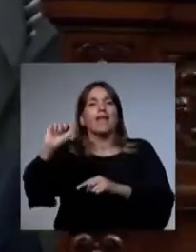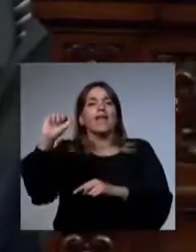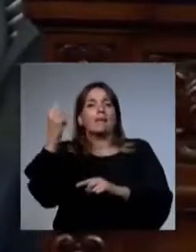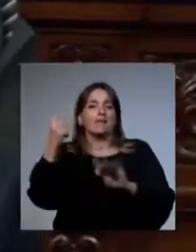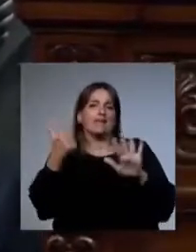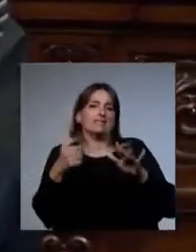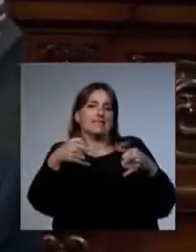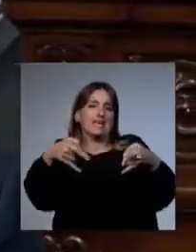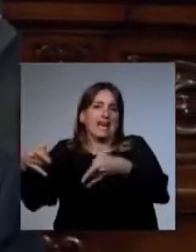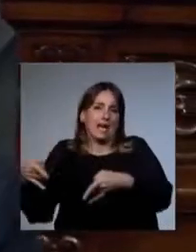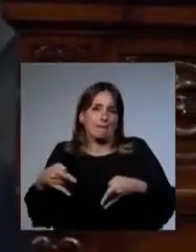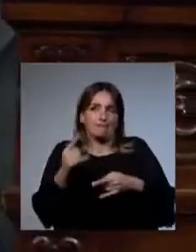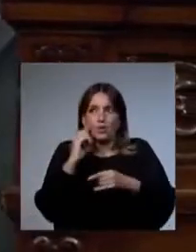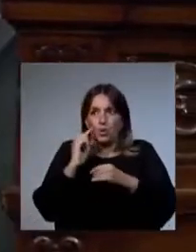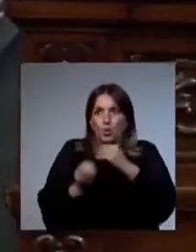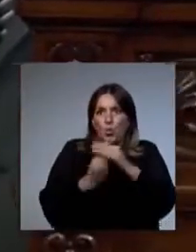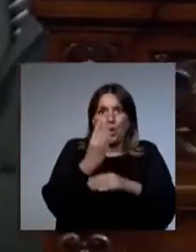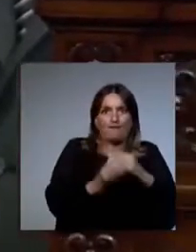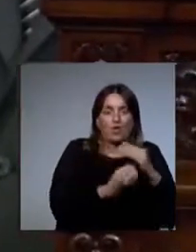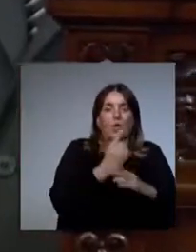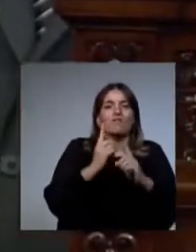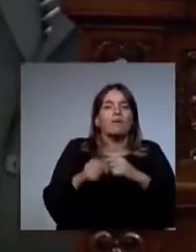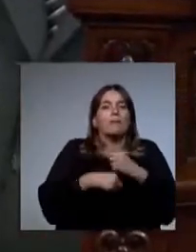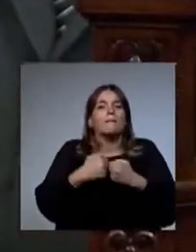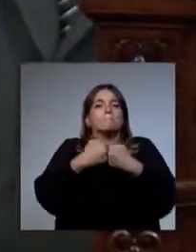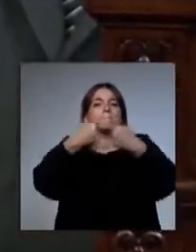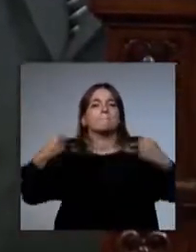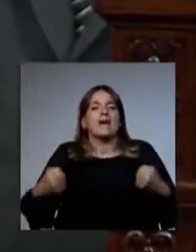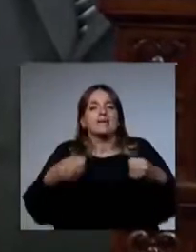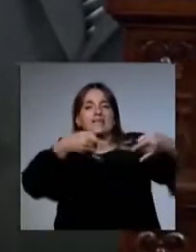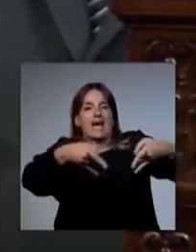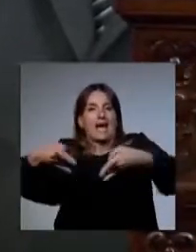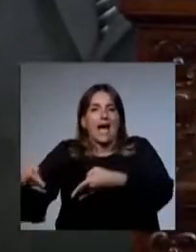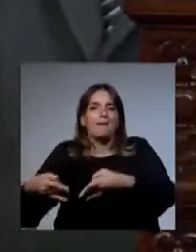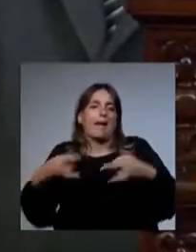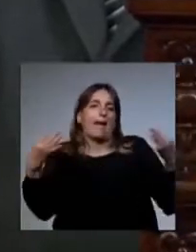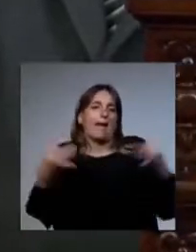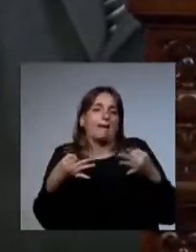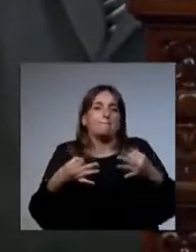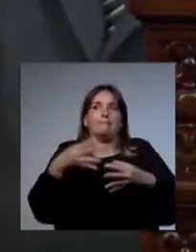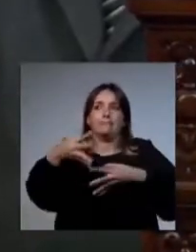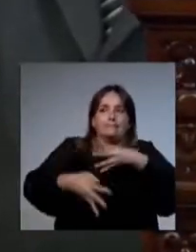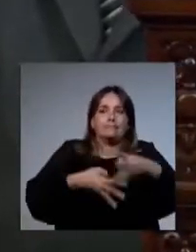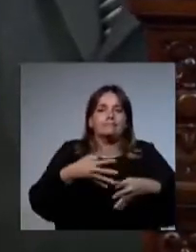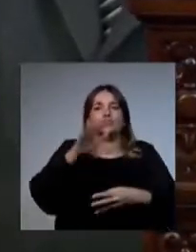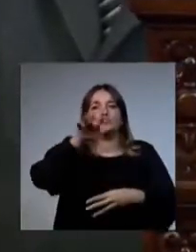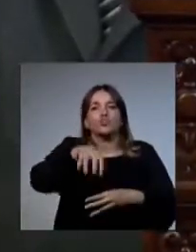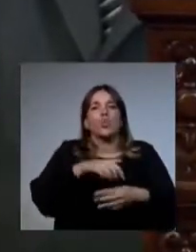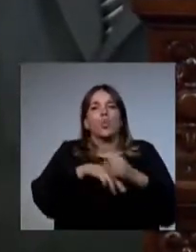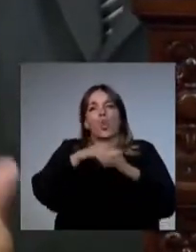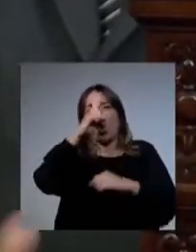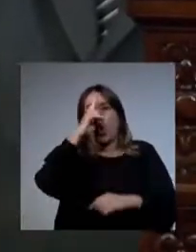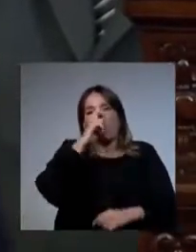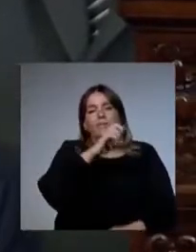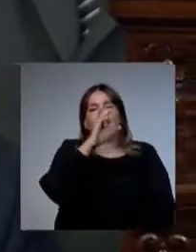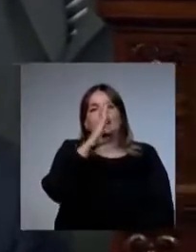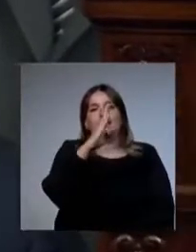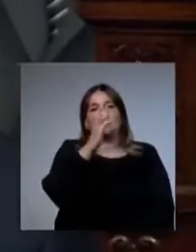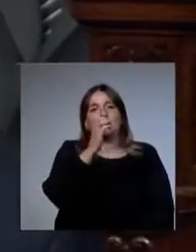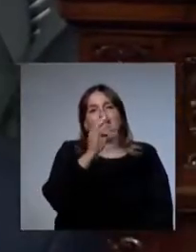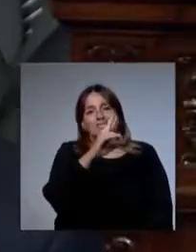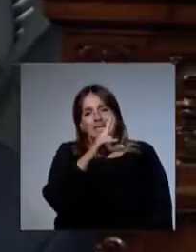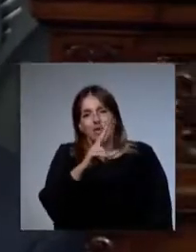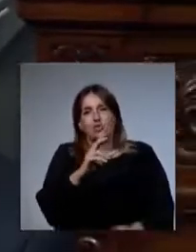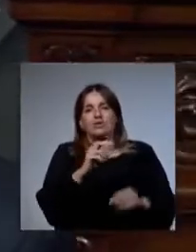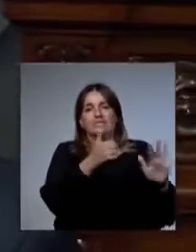camas. Pero además se amplió el número de camas con equipamiento y personal complejo en el Pasteur, 6 camas, el Maciel, 6